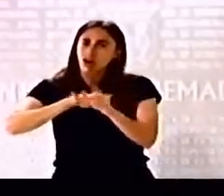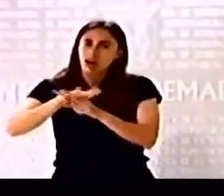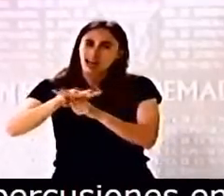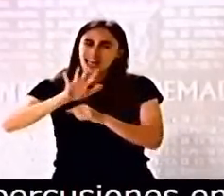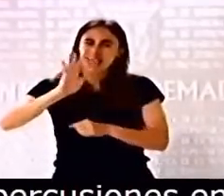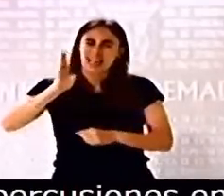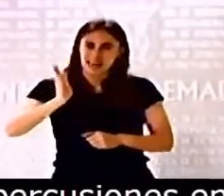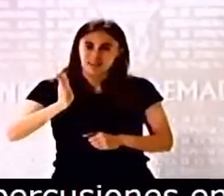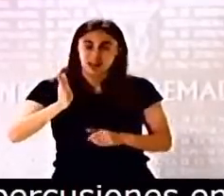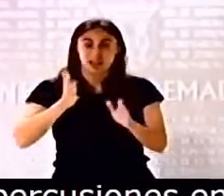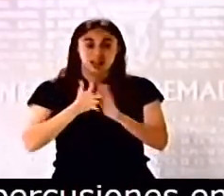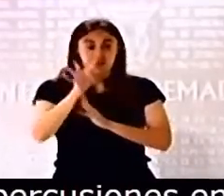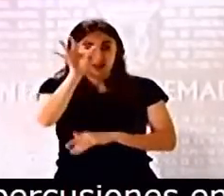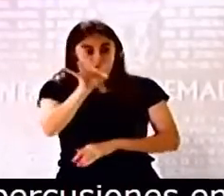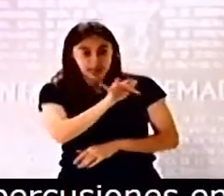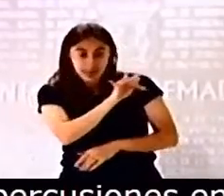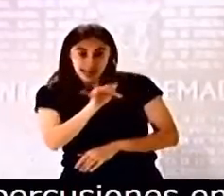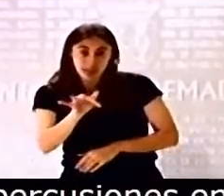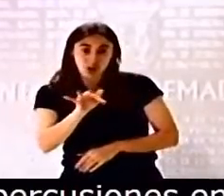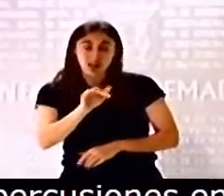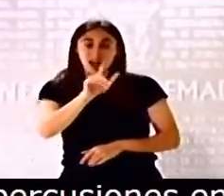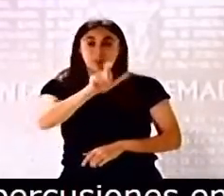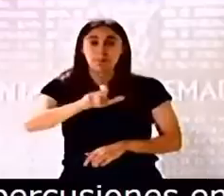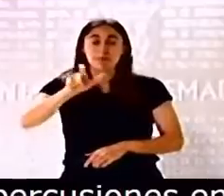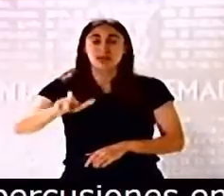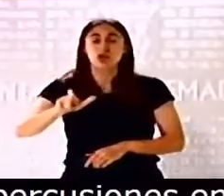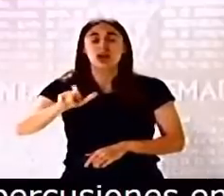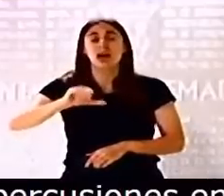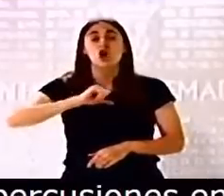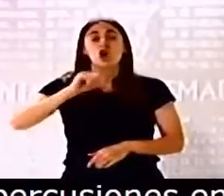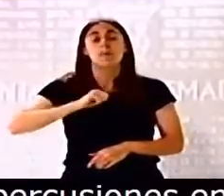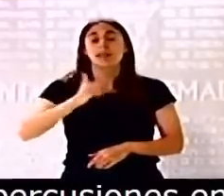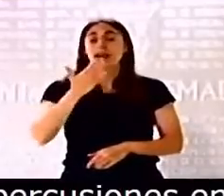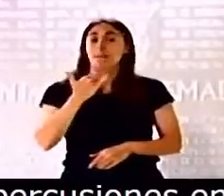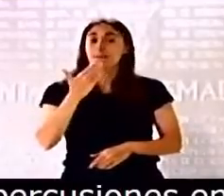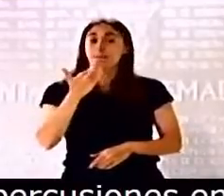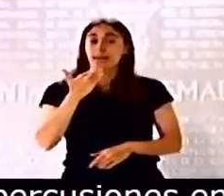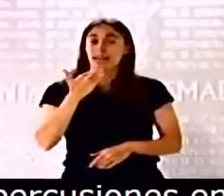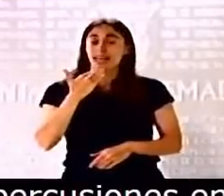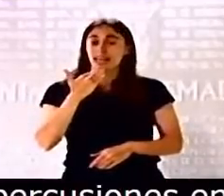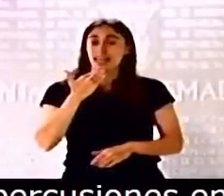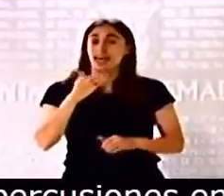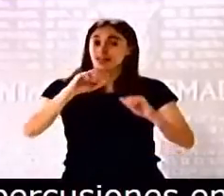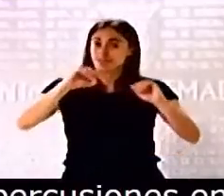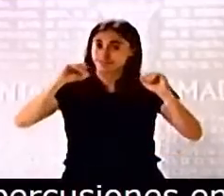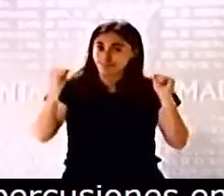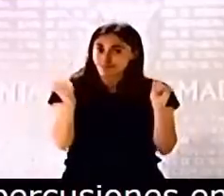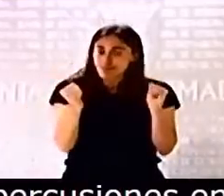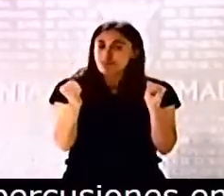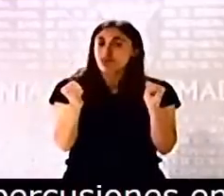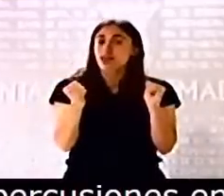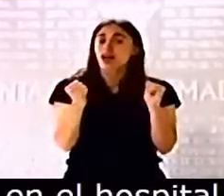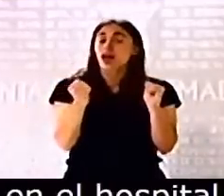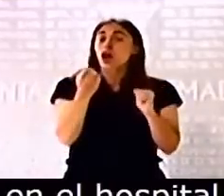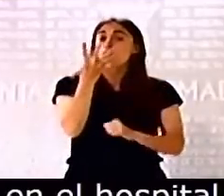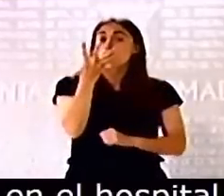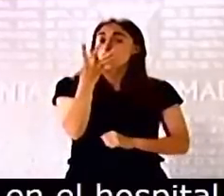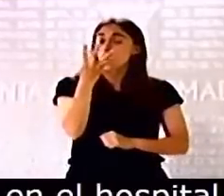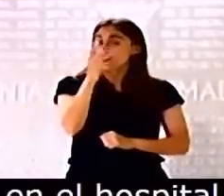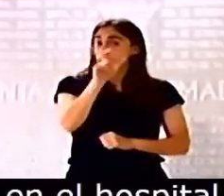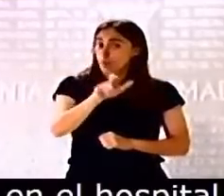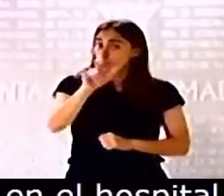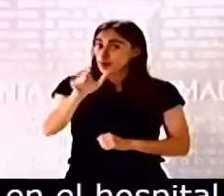del total de ingresados en el Hospital de Mérida, 4 de esos pacientes que están ingresados en el Hospital de Mérida